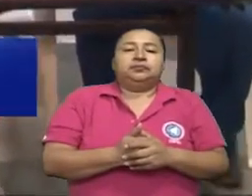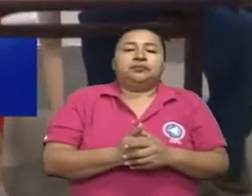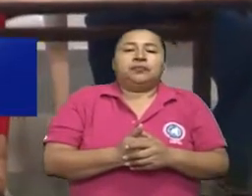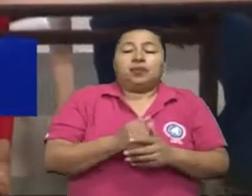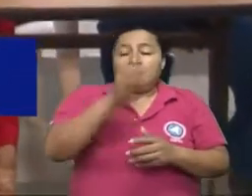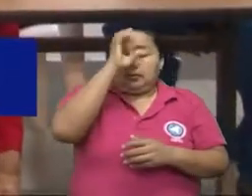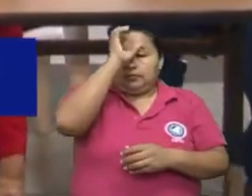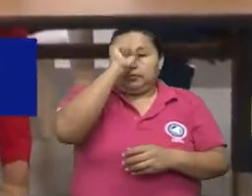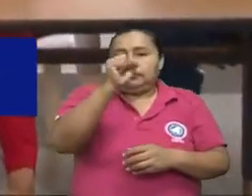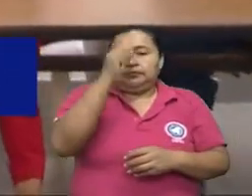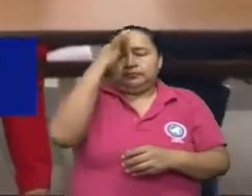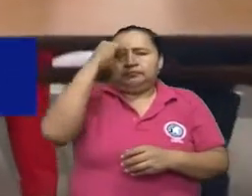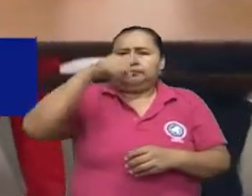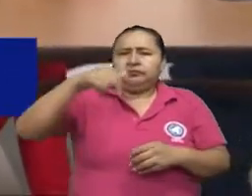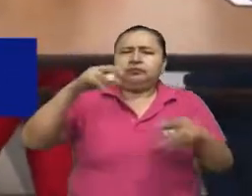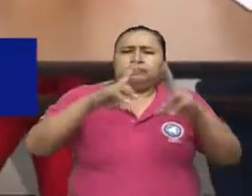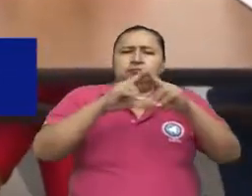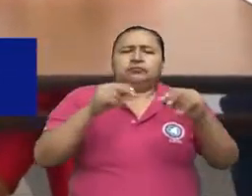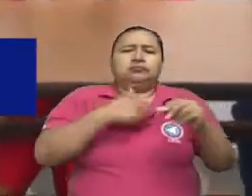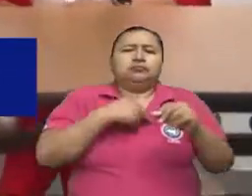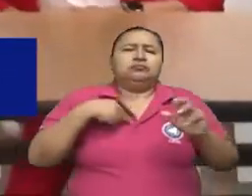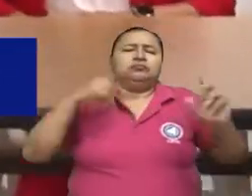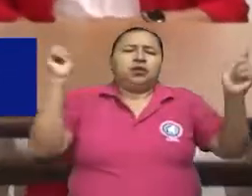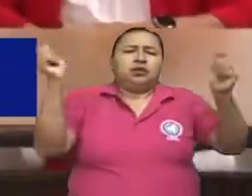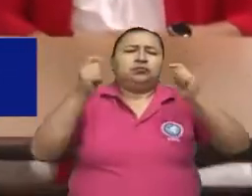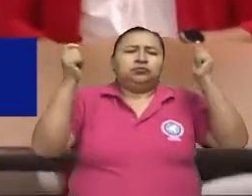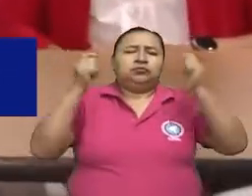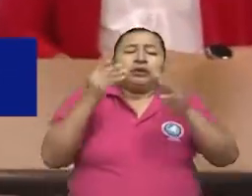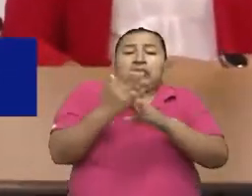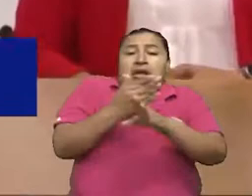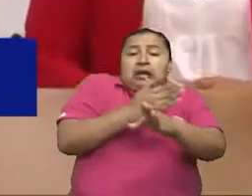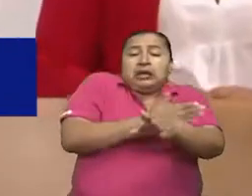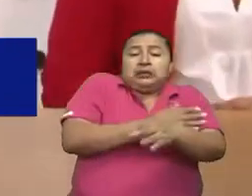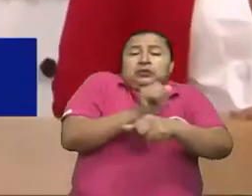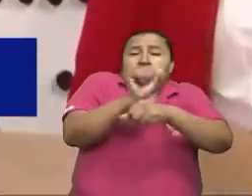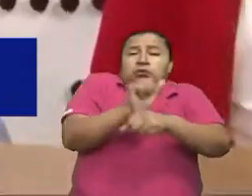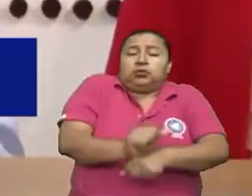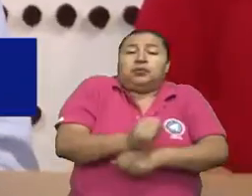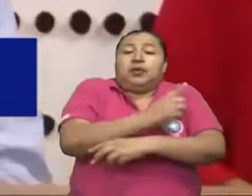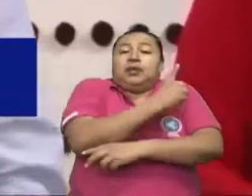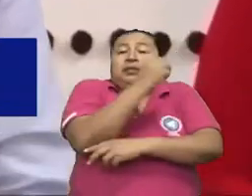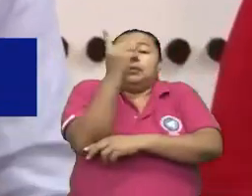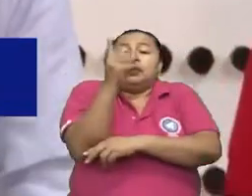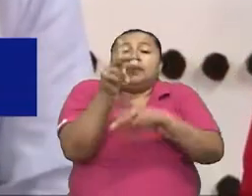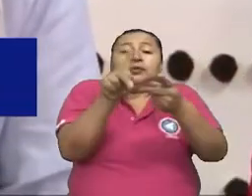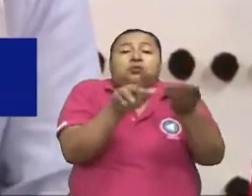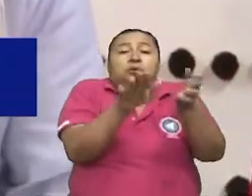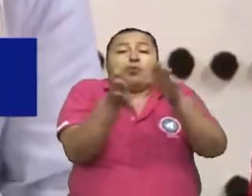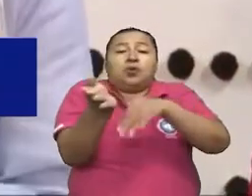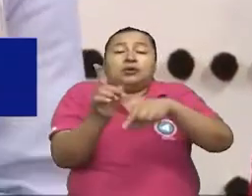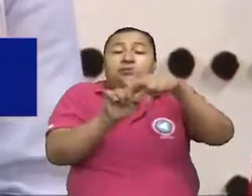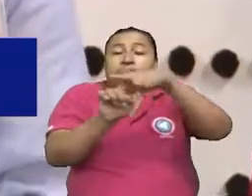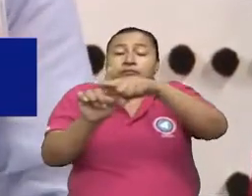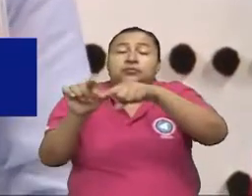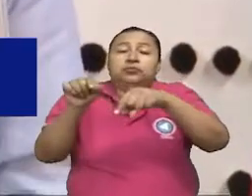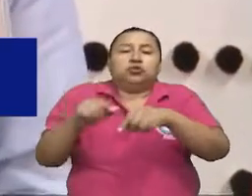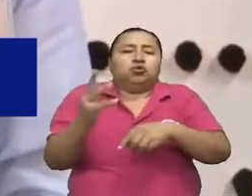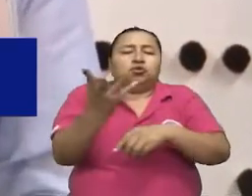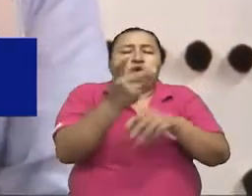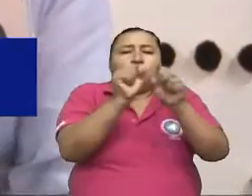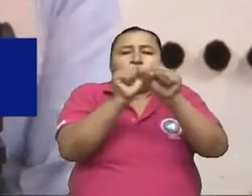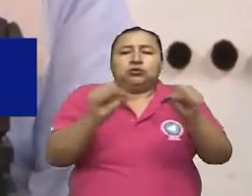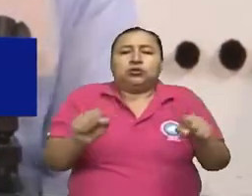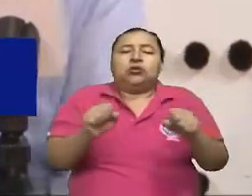Embajada de México en Nicaragua celebrará la prehispánica tradición de los días de los fieles difuntos y todos los santos,